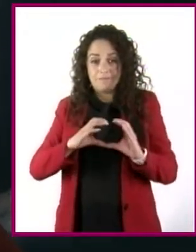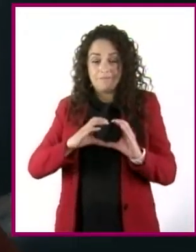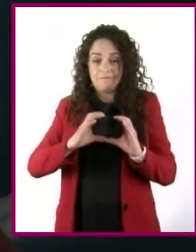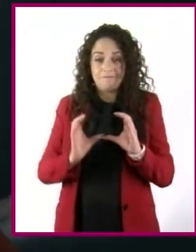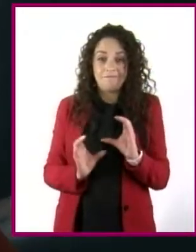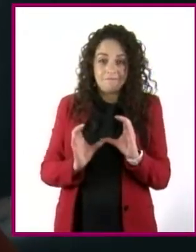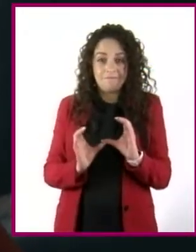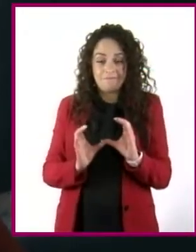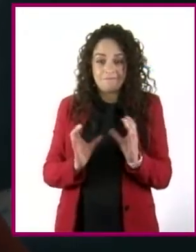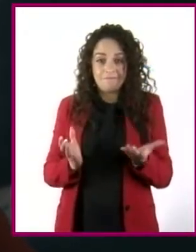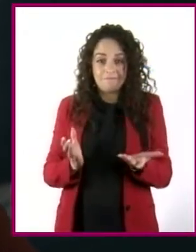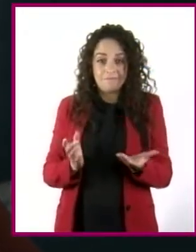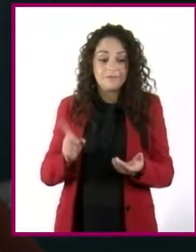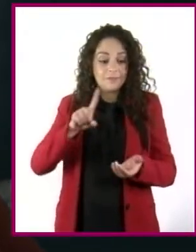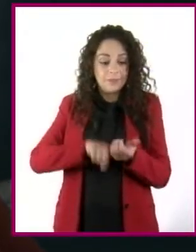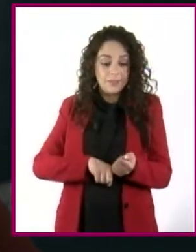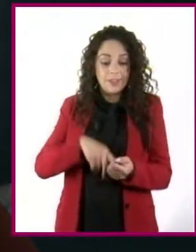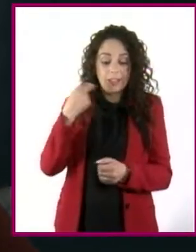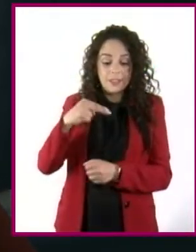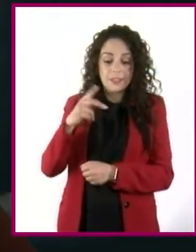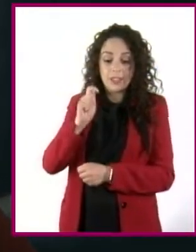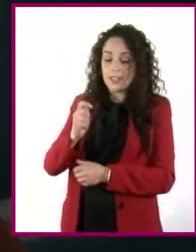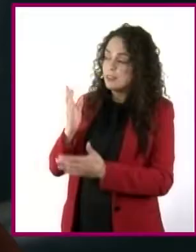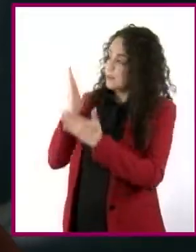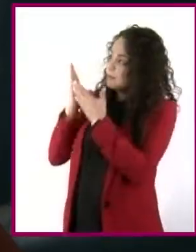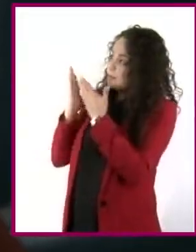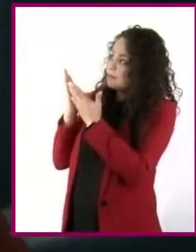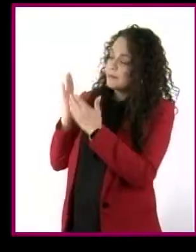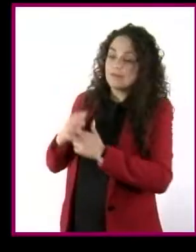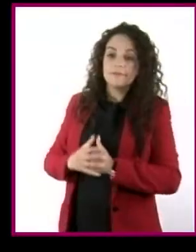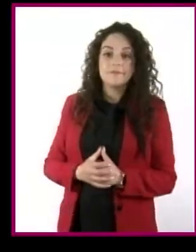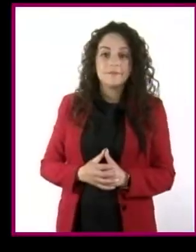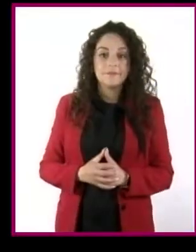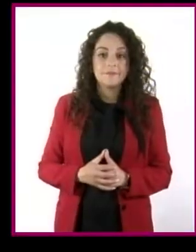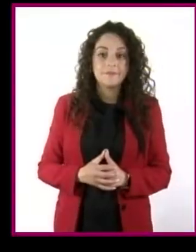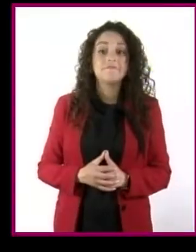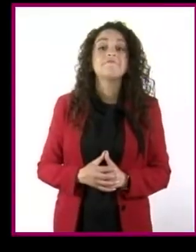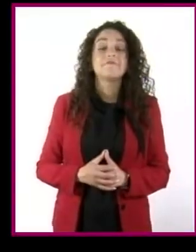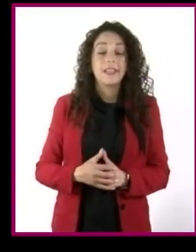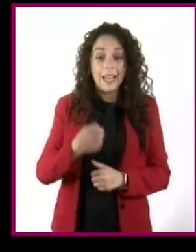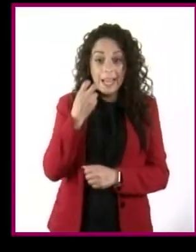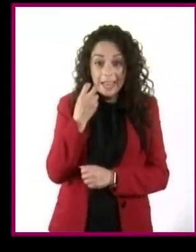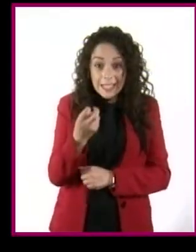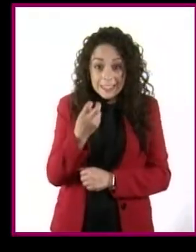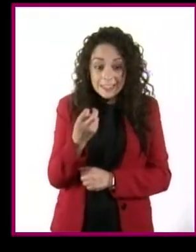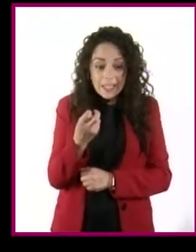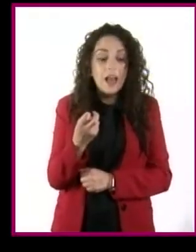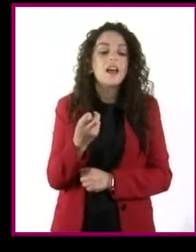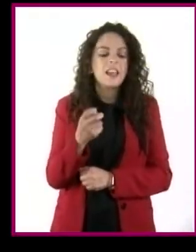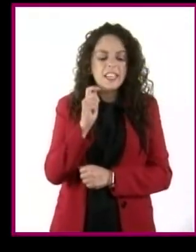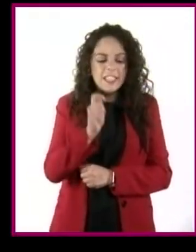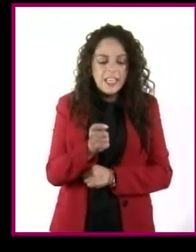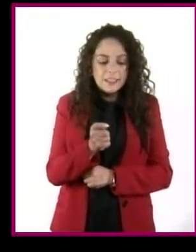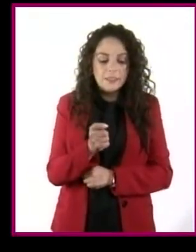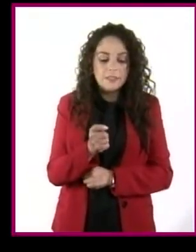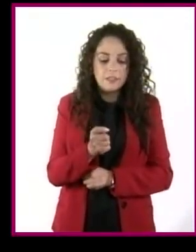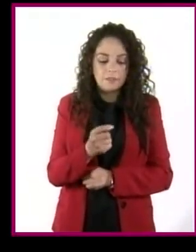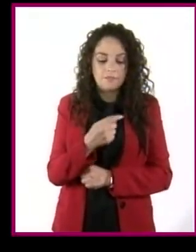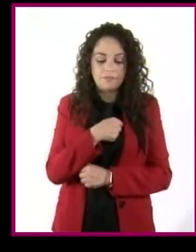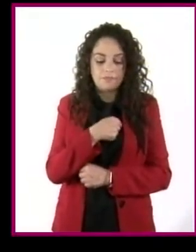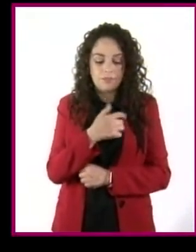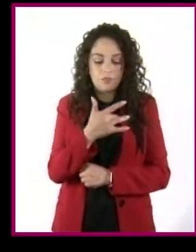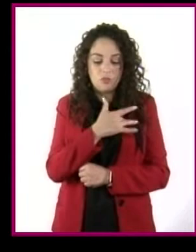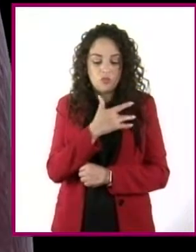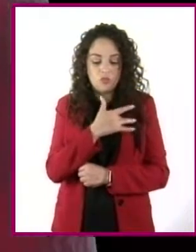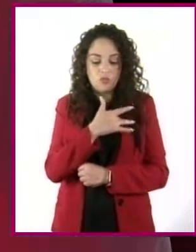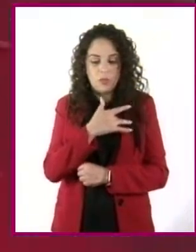llamada síndrome de Takotsubo o del corazón roto. Este mal básicamente consiste en una disfunción